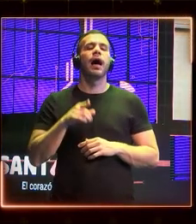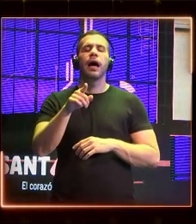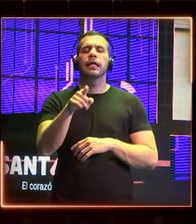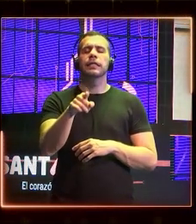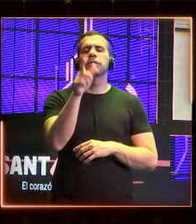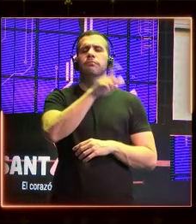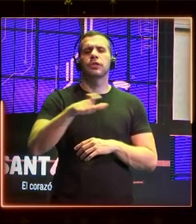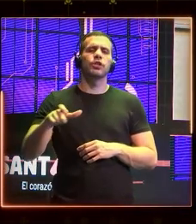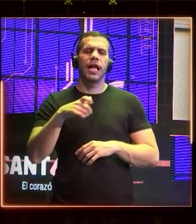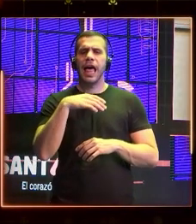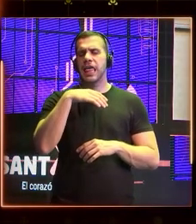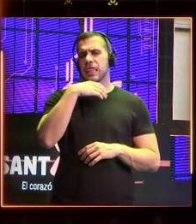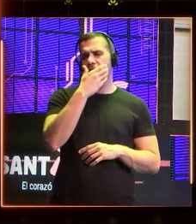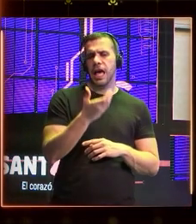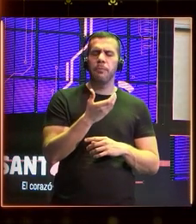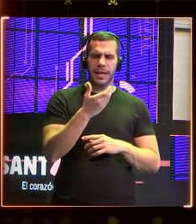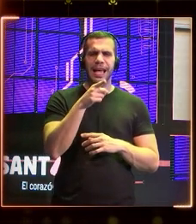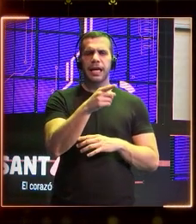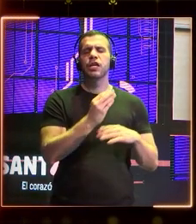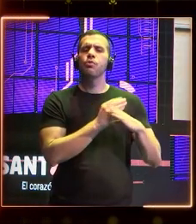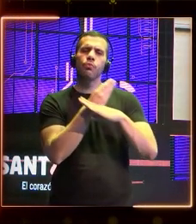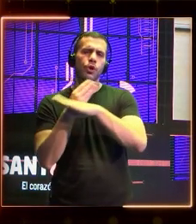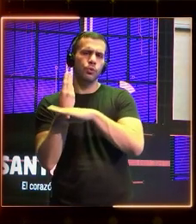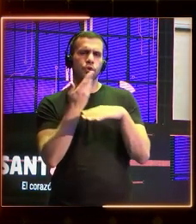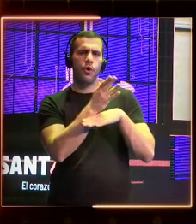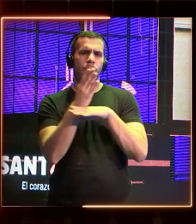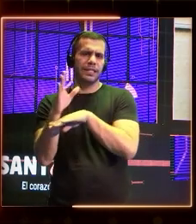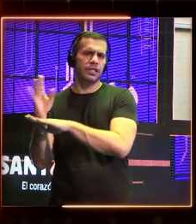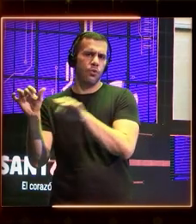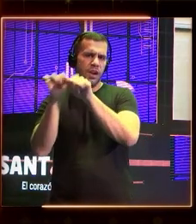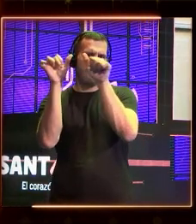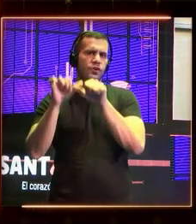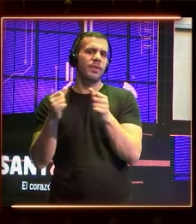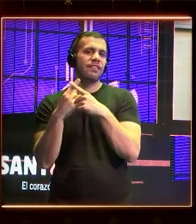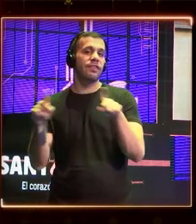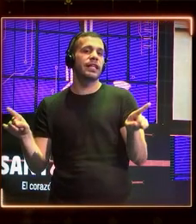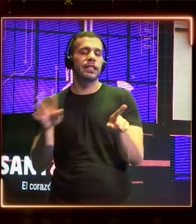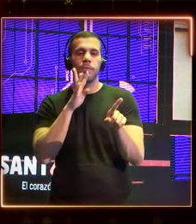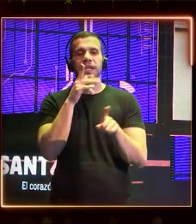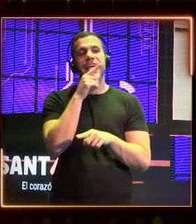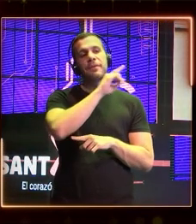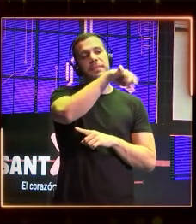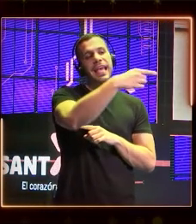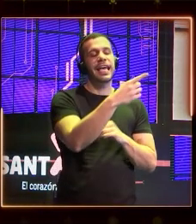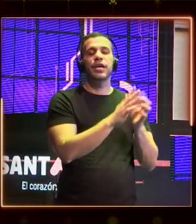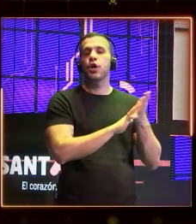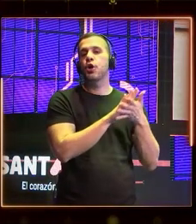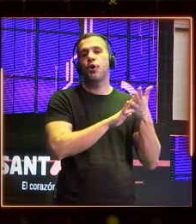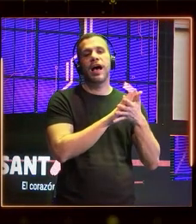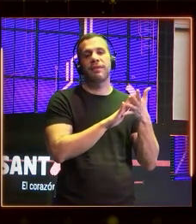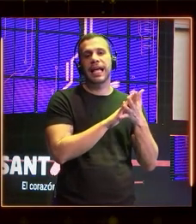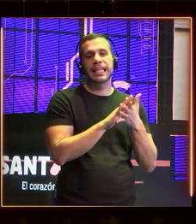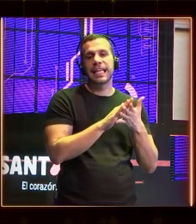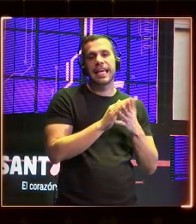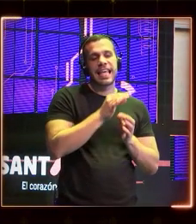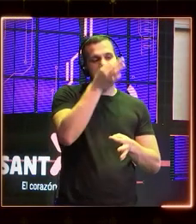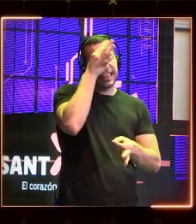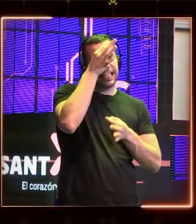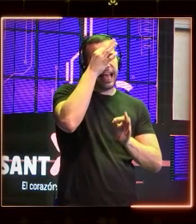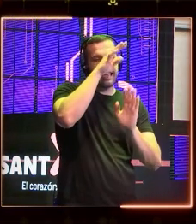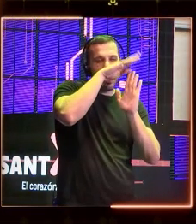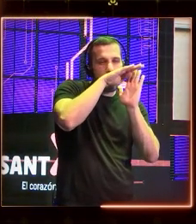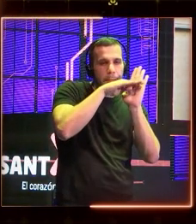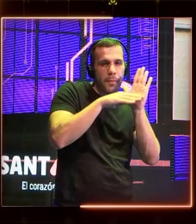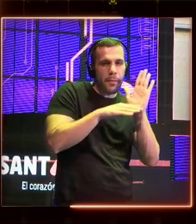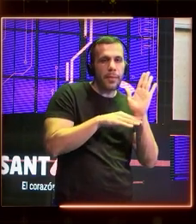que presenta los productos de una forma muy diferente a como se presenta en el mundo de la tecnología porque ellos no hablan de especificaciones ni te enseñan la ram o